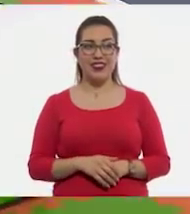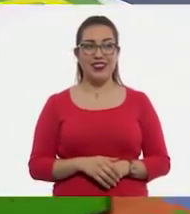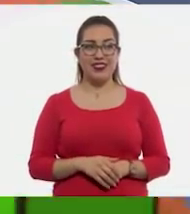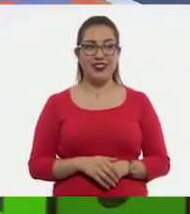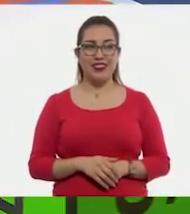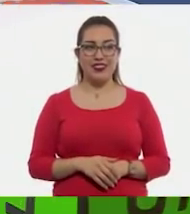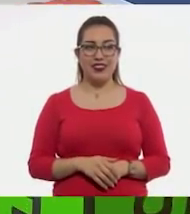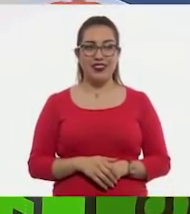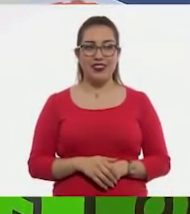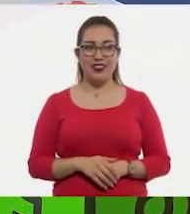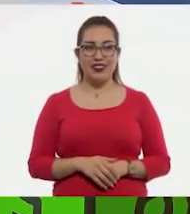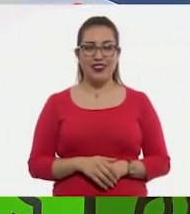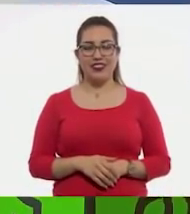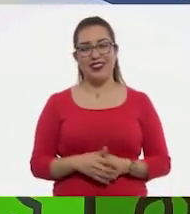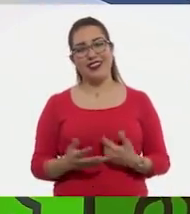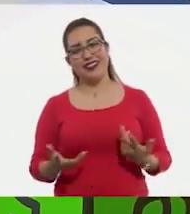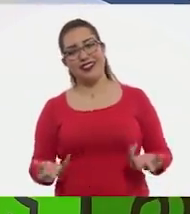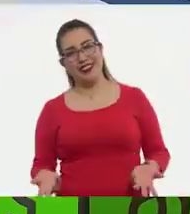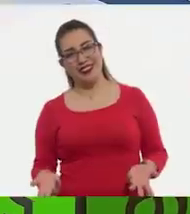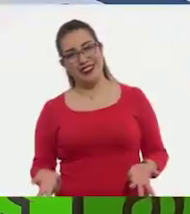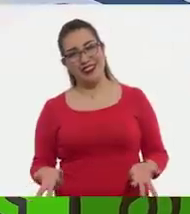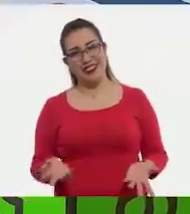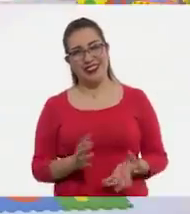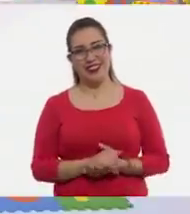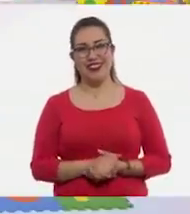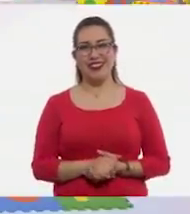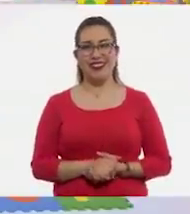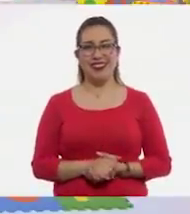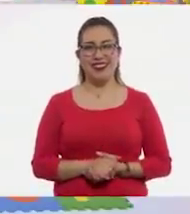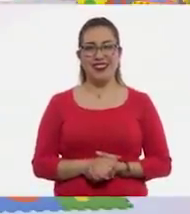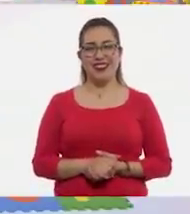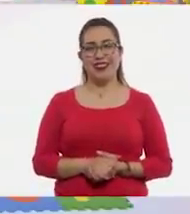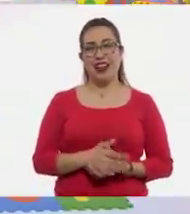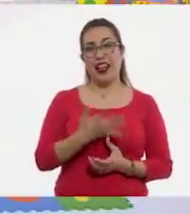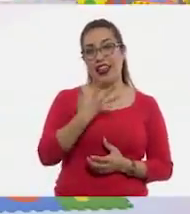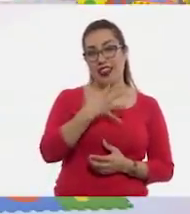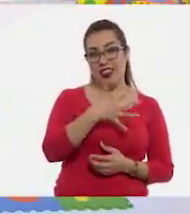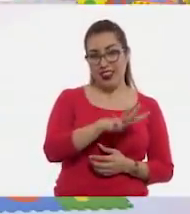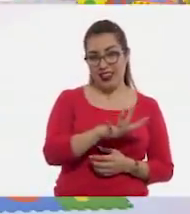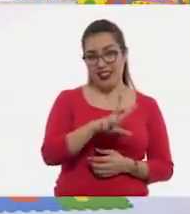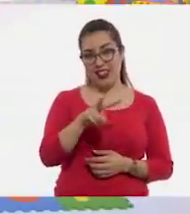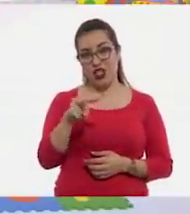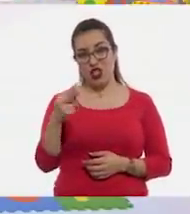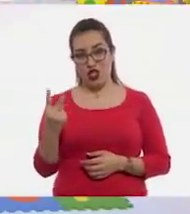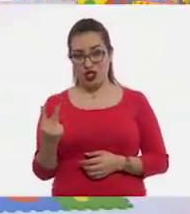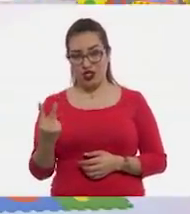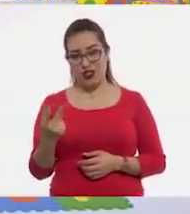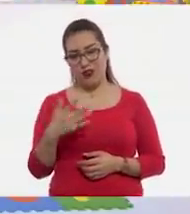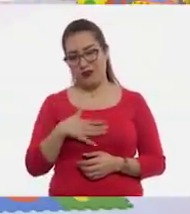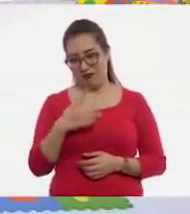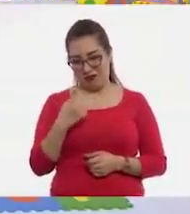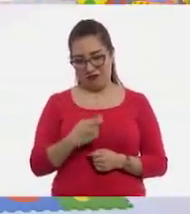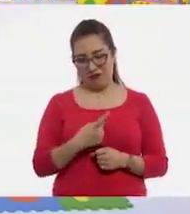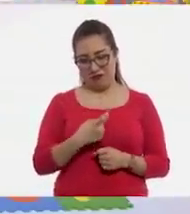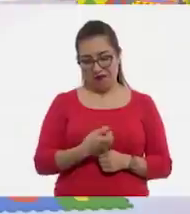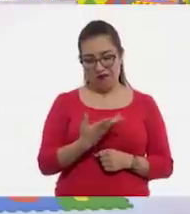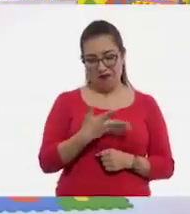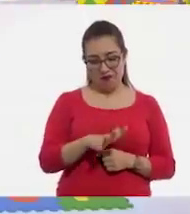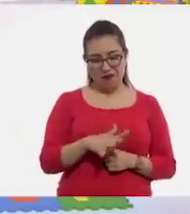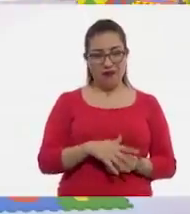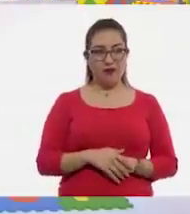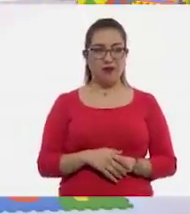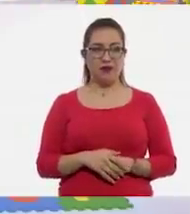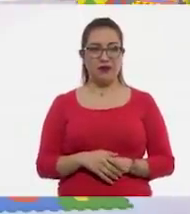un! Oh. ¡Dos! A ver. Bueno, el primero fue muy bueno. Lo que pasa es que creo